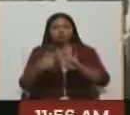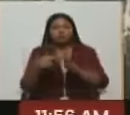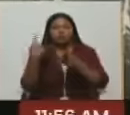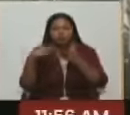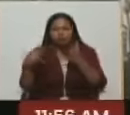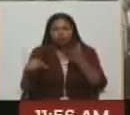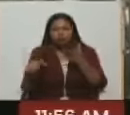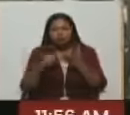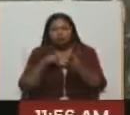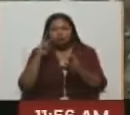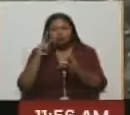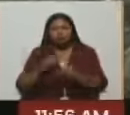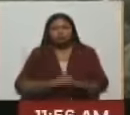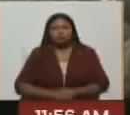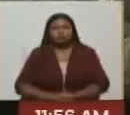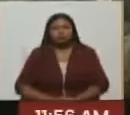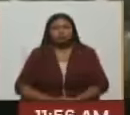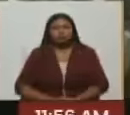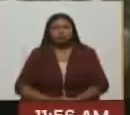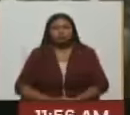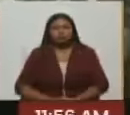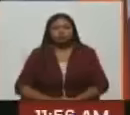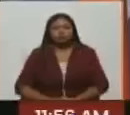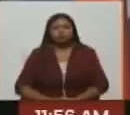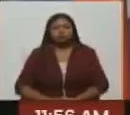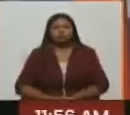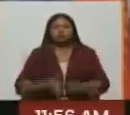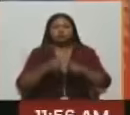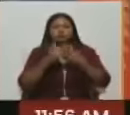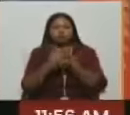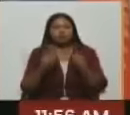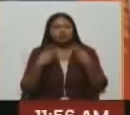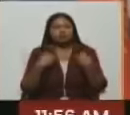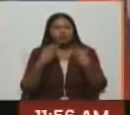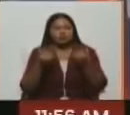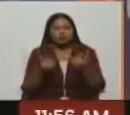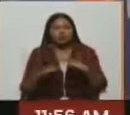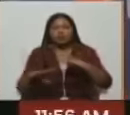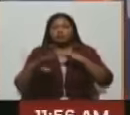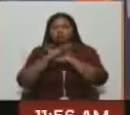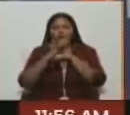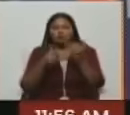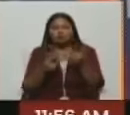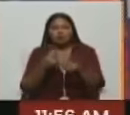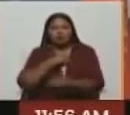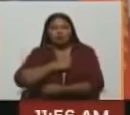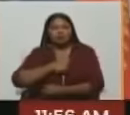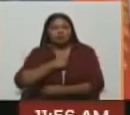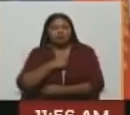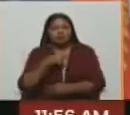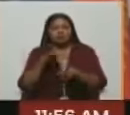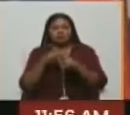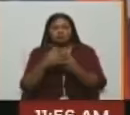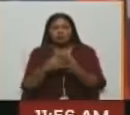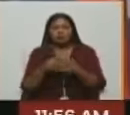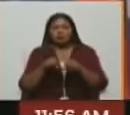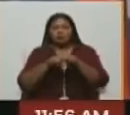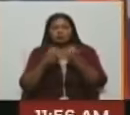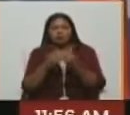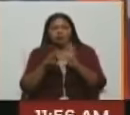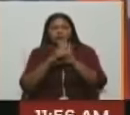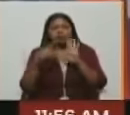que se cometen se sancionan, incluyendo las lamentables casos de violaciones a derechos